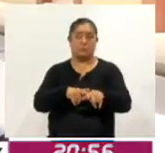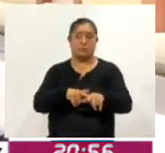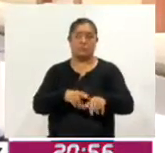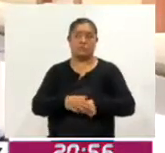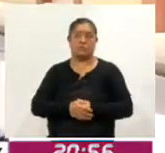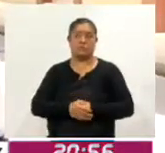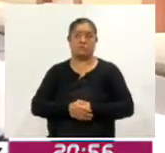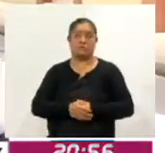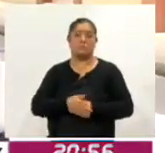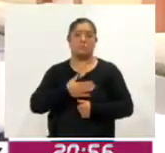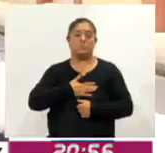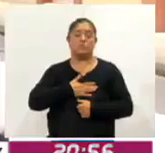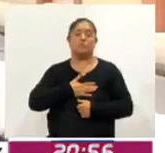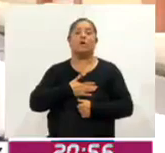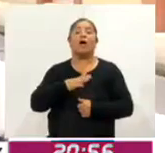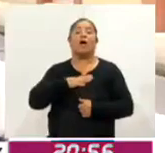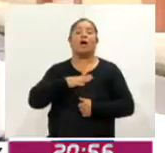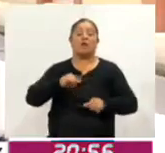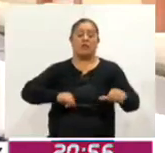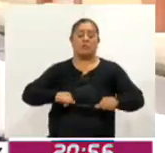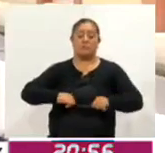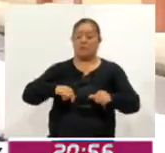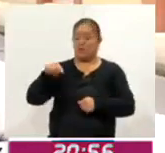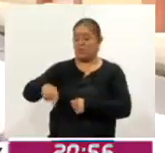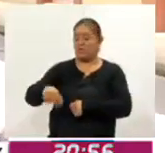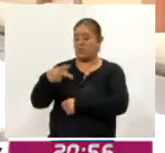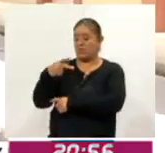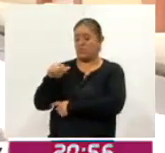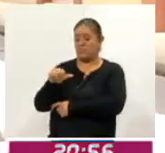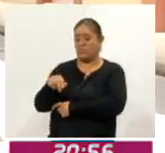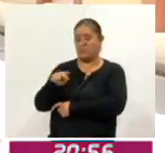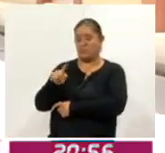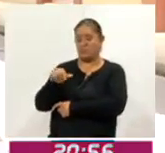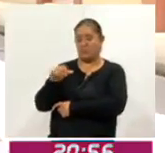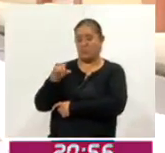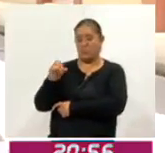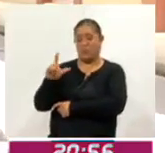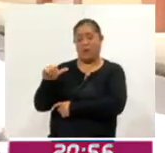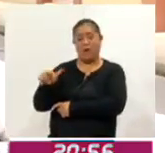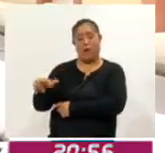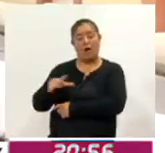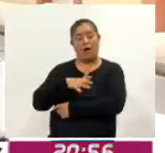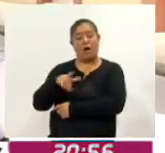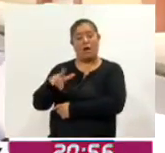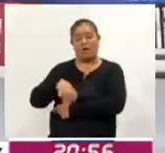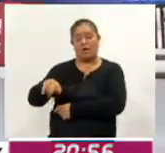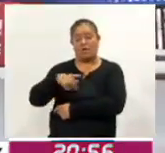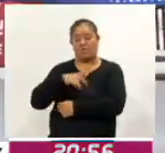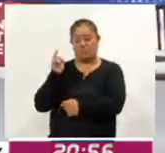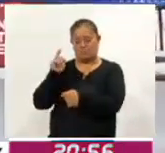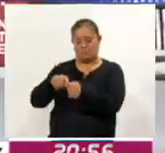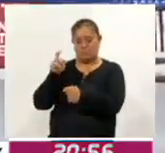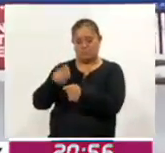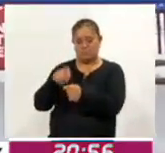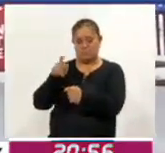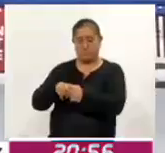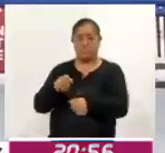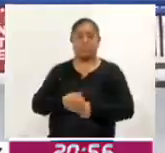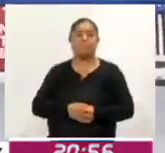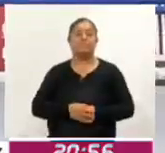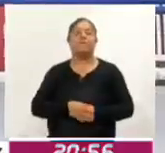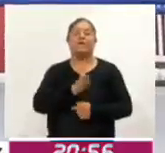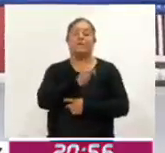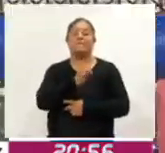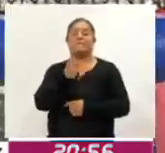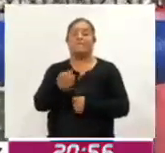vamos a hacer un sparring aquí en Panzacola con un nuevo club que se está agregando a nosotros. En próximas fechas habrá